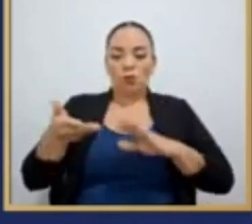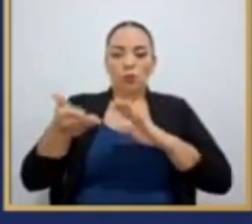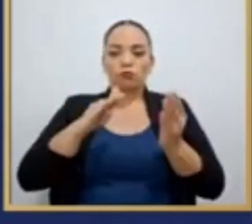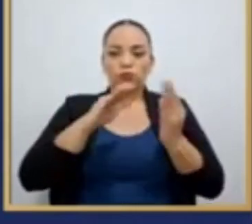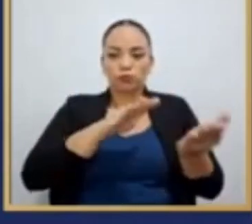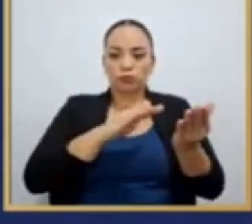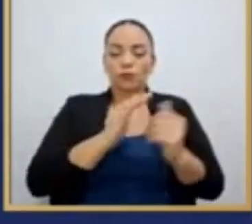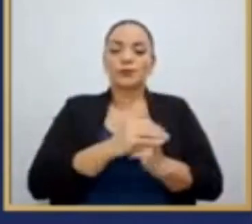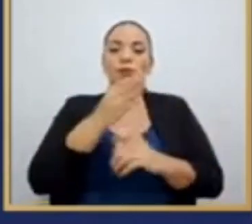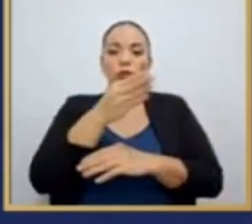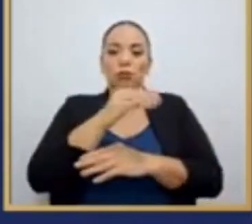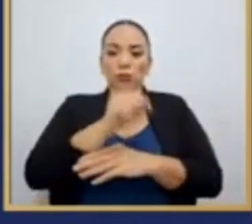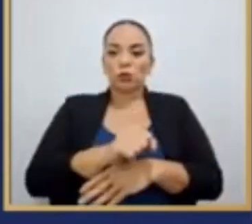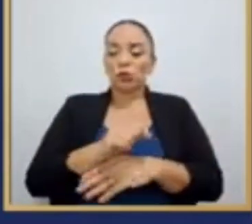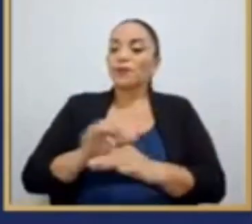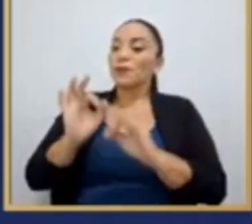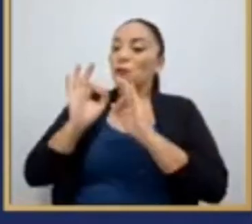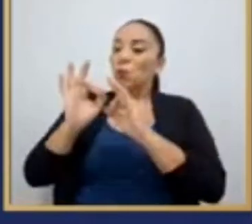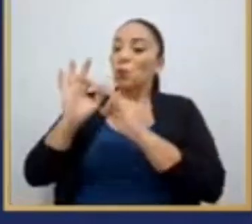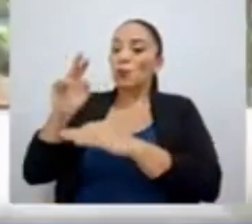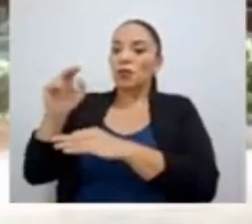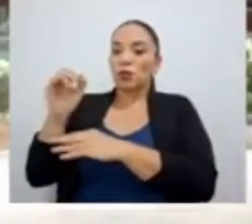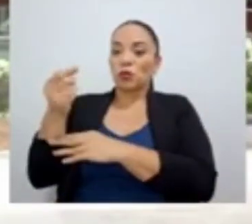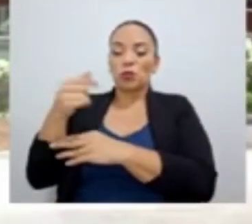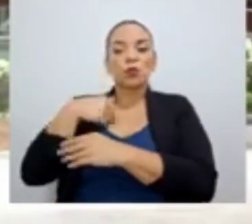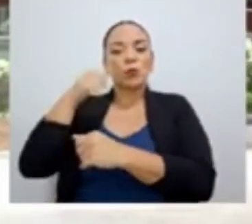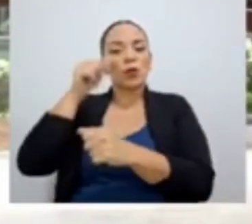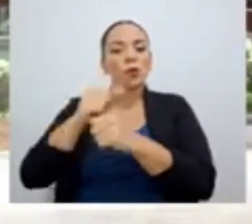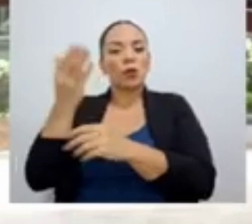Nogui. Yo me acuerdo cuando usted en una